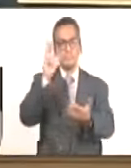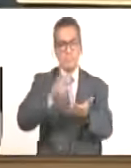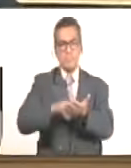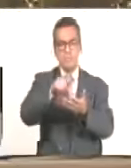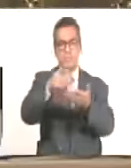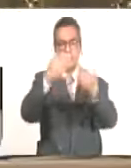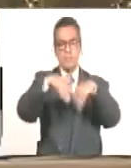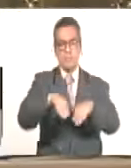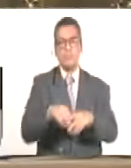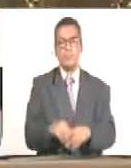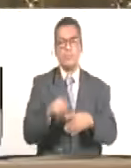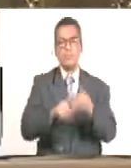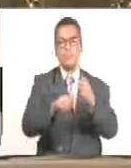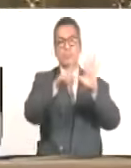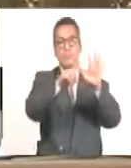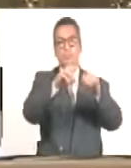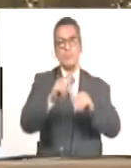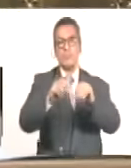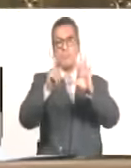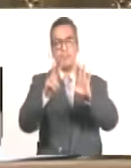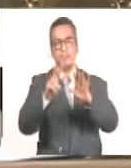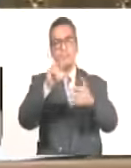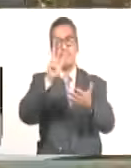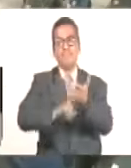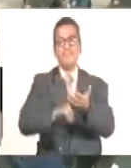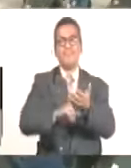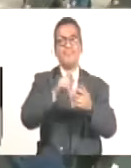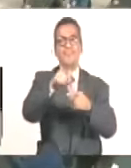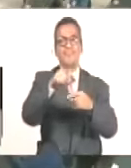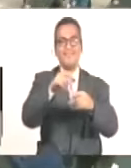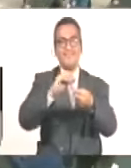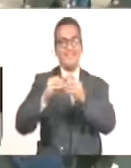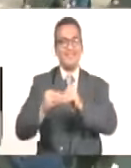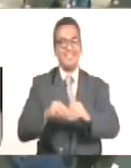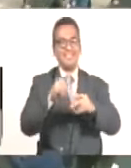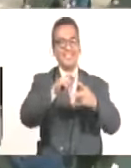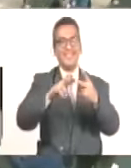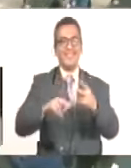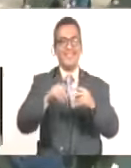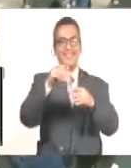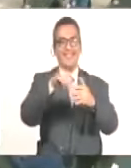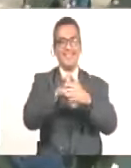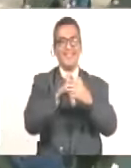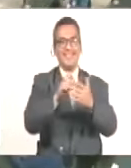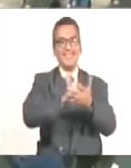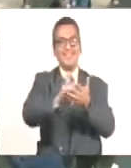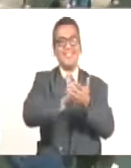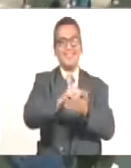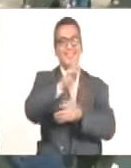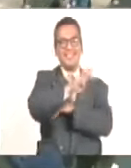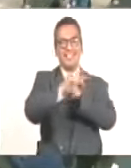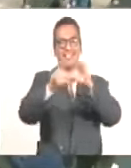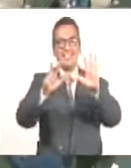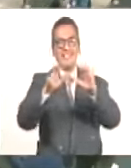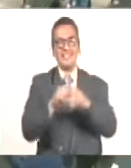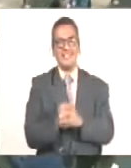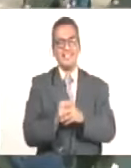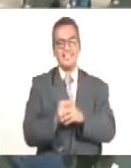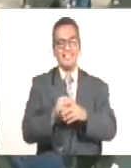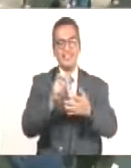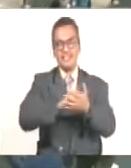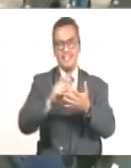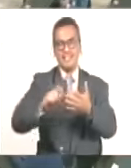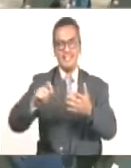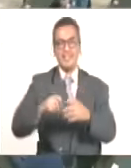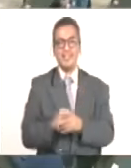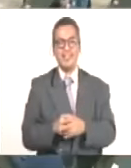Aprobado. Siguiente. Centésimo séptimo. Se propone aprobar con modificación la denominación del epígrafe del artículo 48, el cual queda redactado